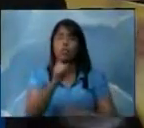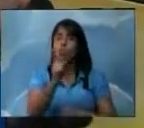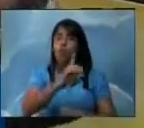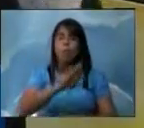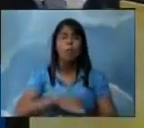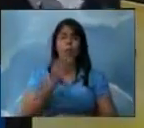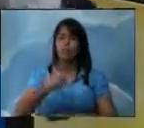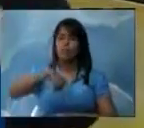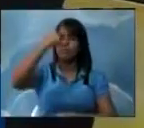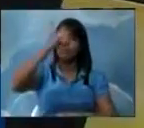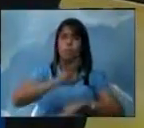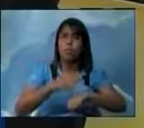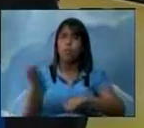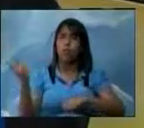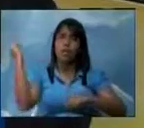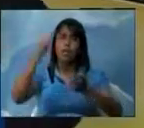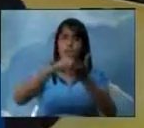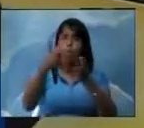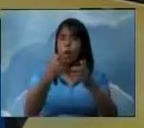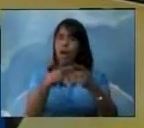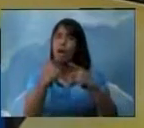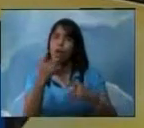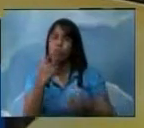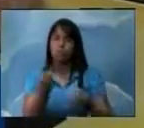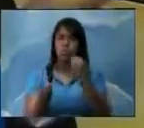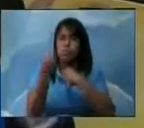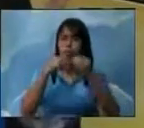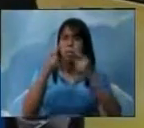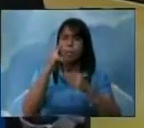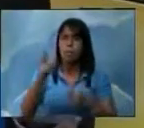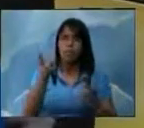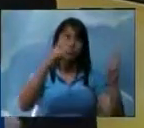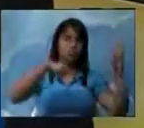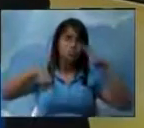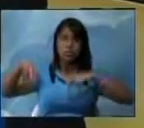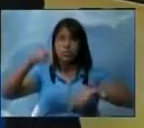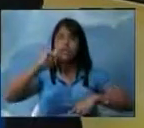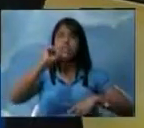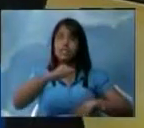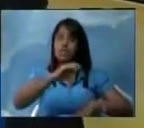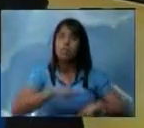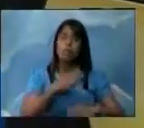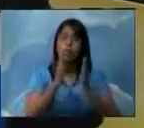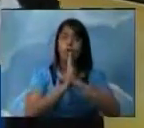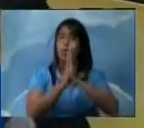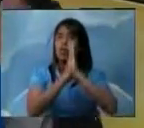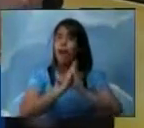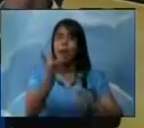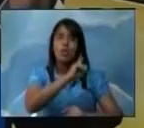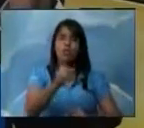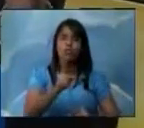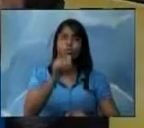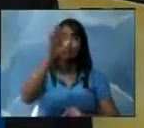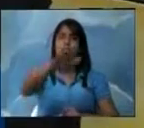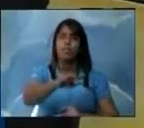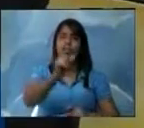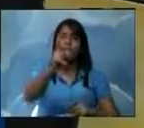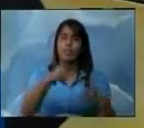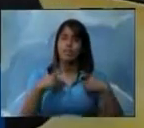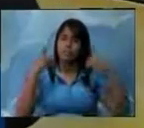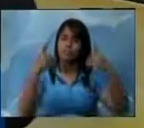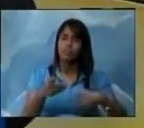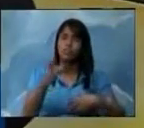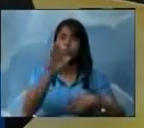puede avergonzarse porque llegó a un restaurante y usted mira para todos lados a ver si puede orar o no puede orar. Usted está